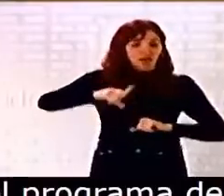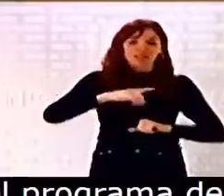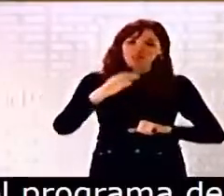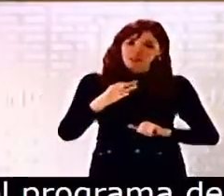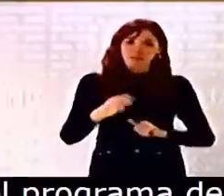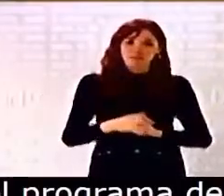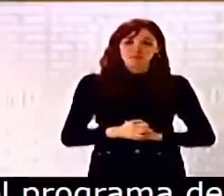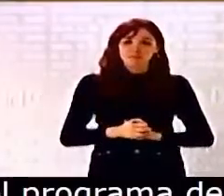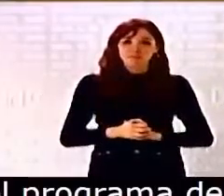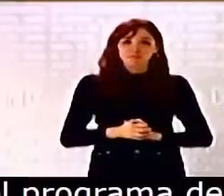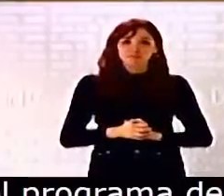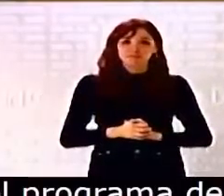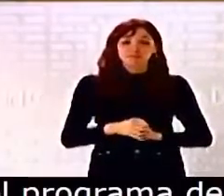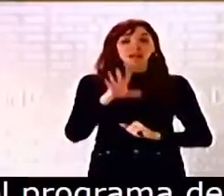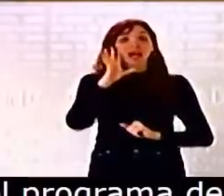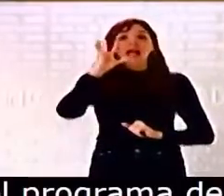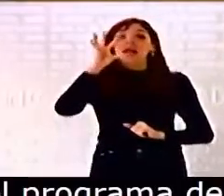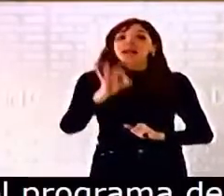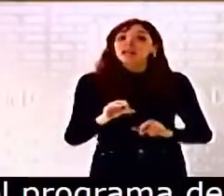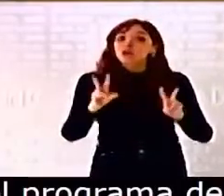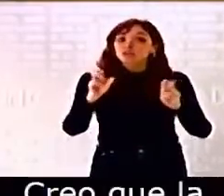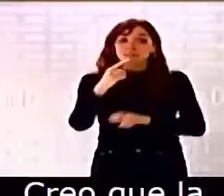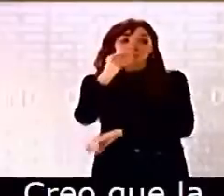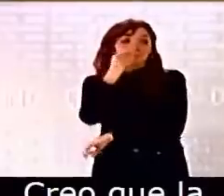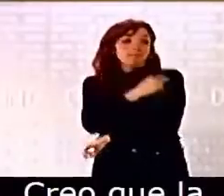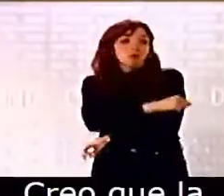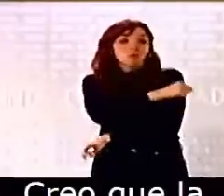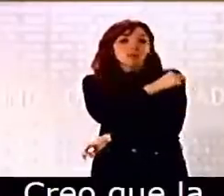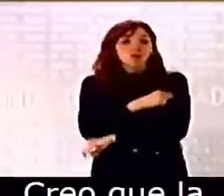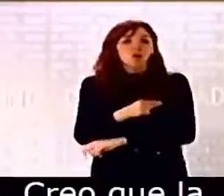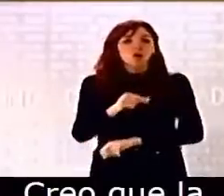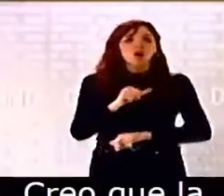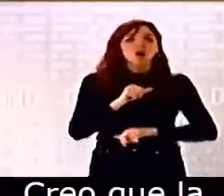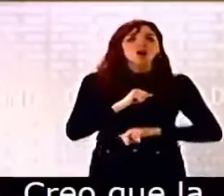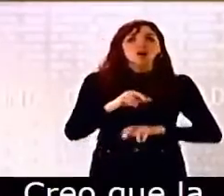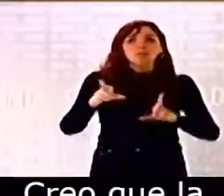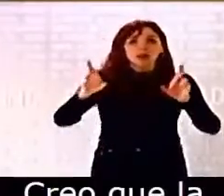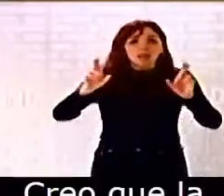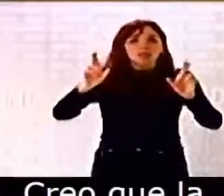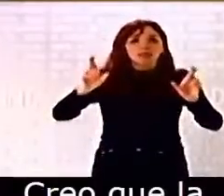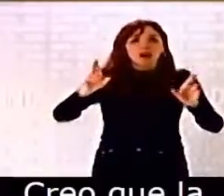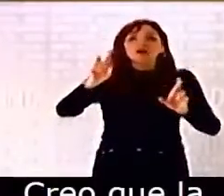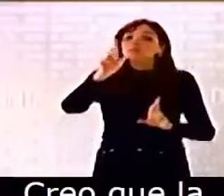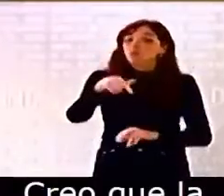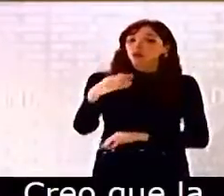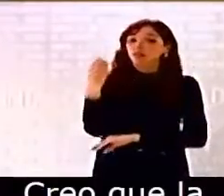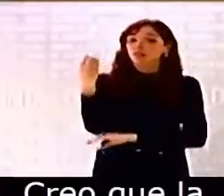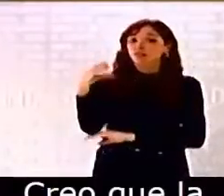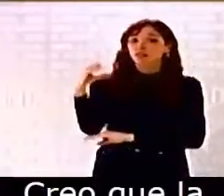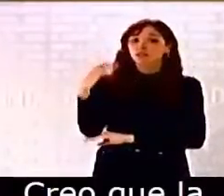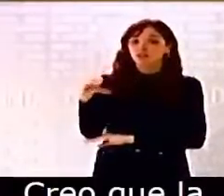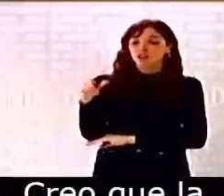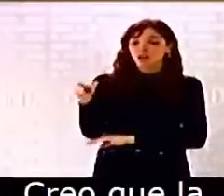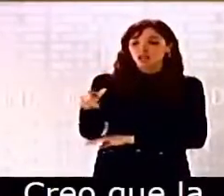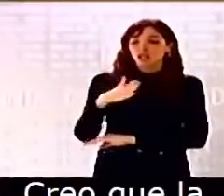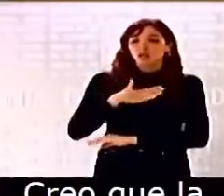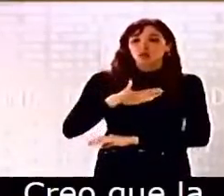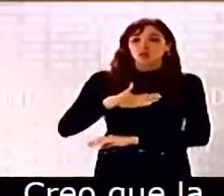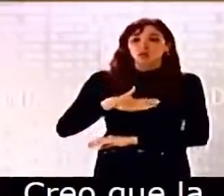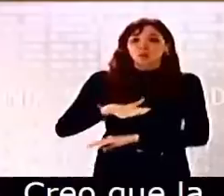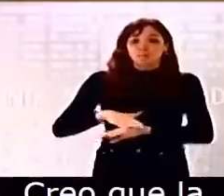Creo que la vacunación es la esperanza científica para que salgamos de la